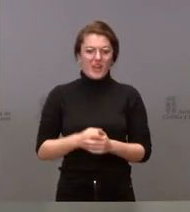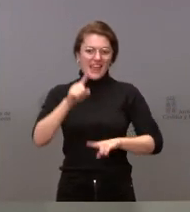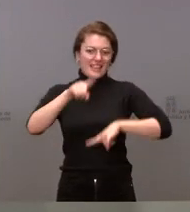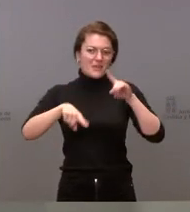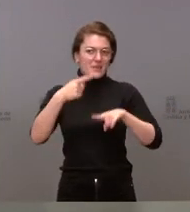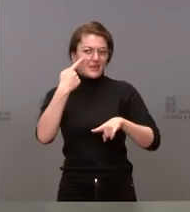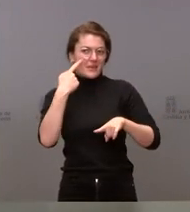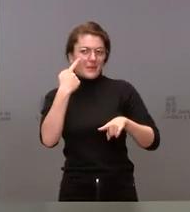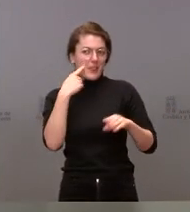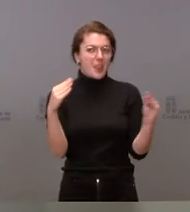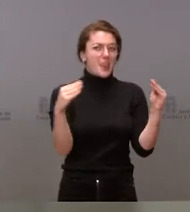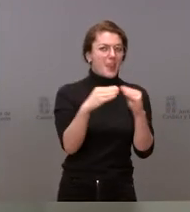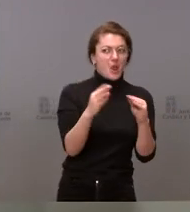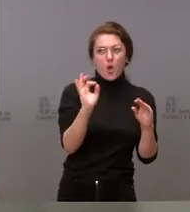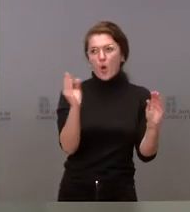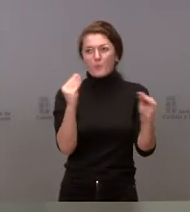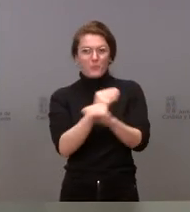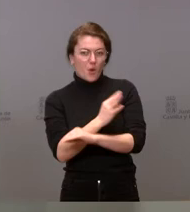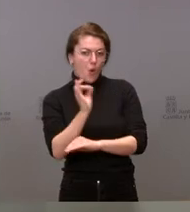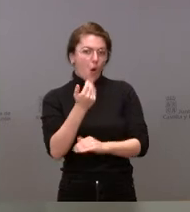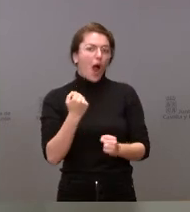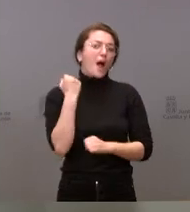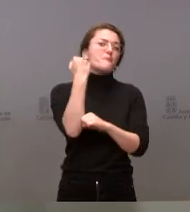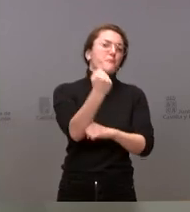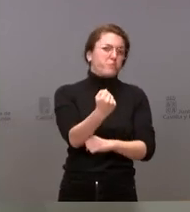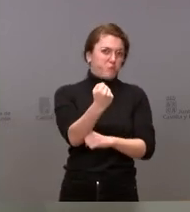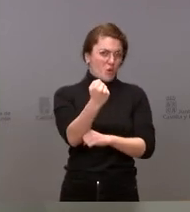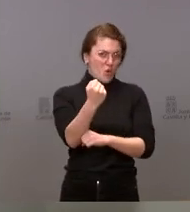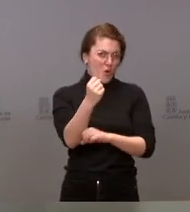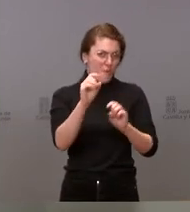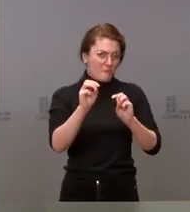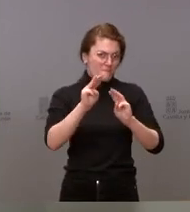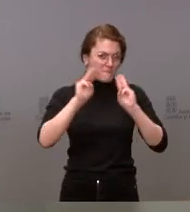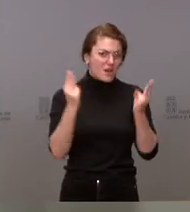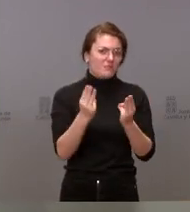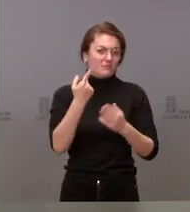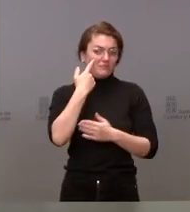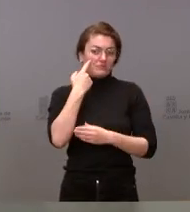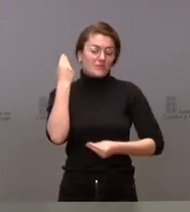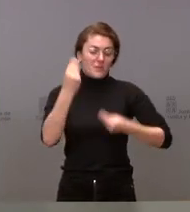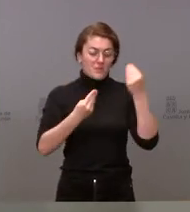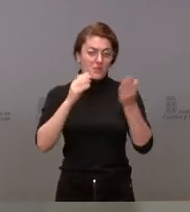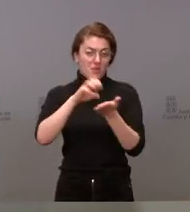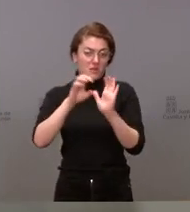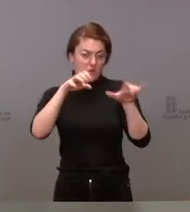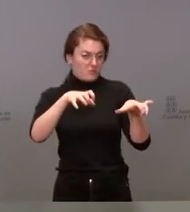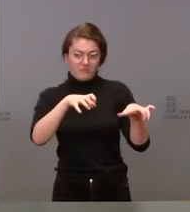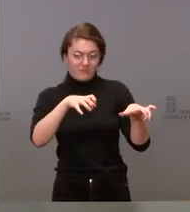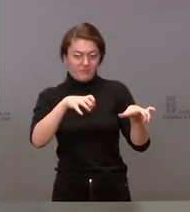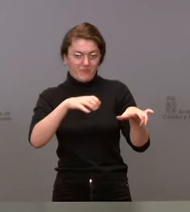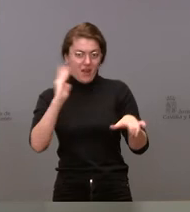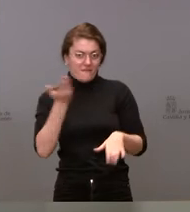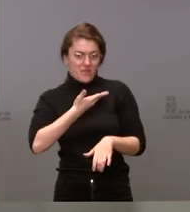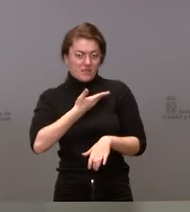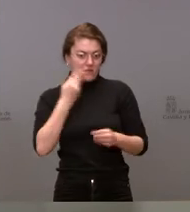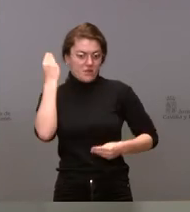apoyos parlamentarios y esto supone un perjuicio para nuestra comunidad autónoma y por tanto creemos que reunimos las condiciones igual que el resto para